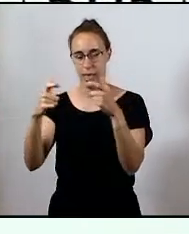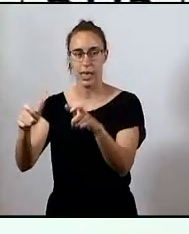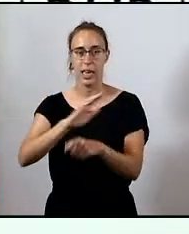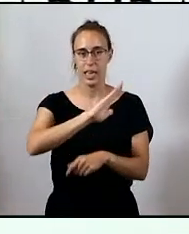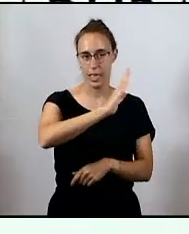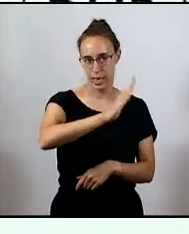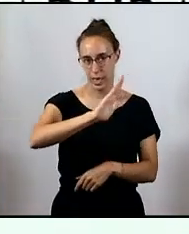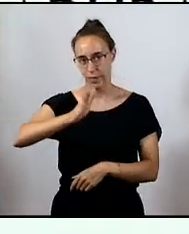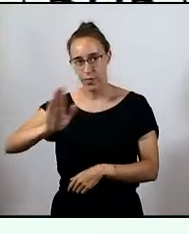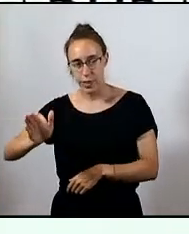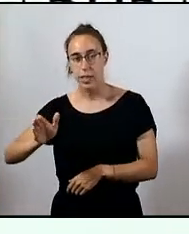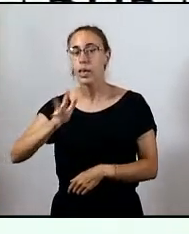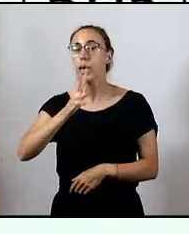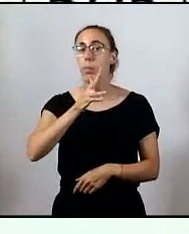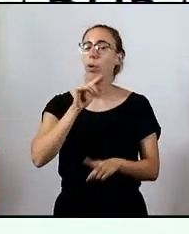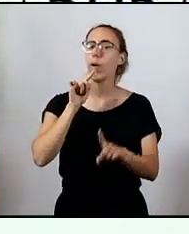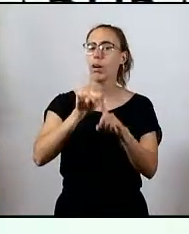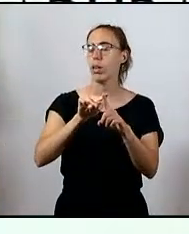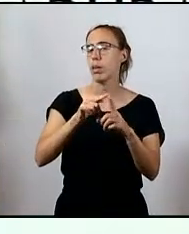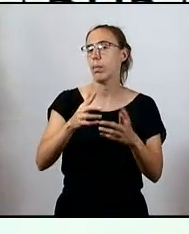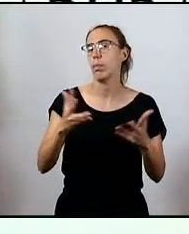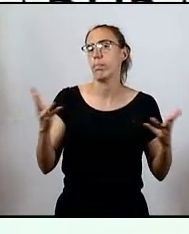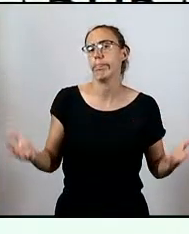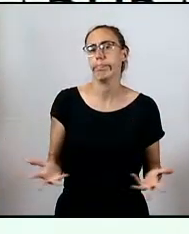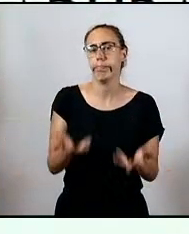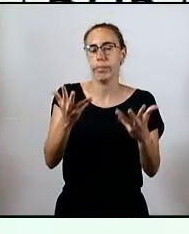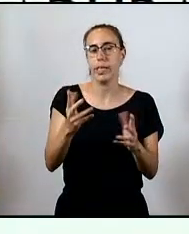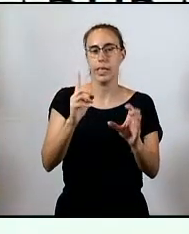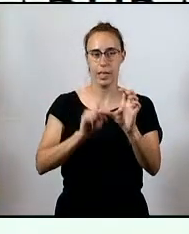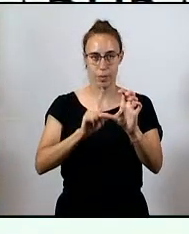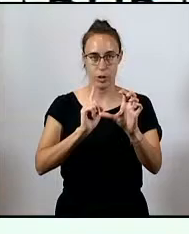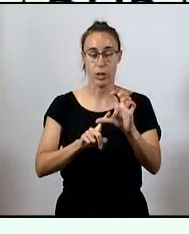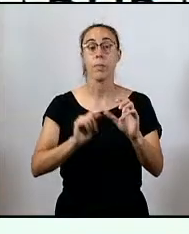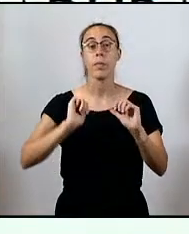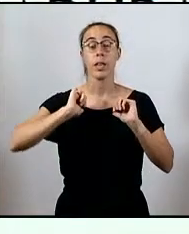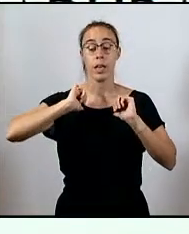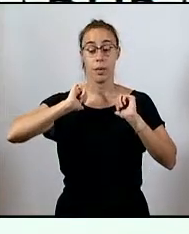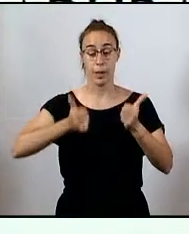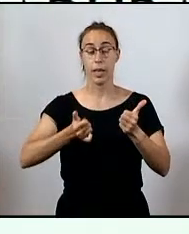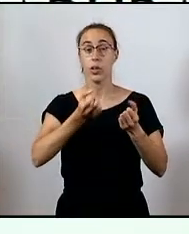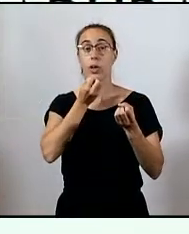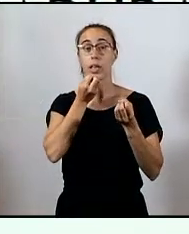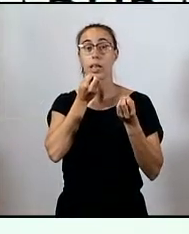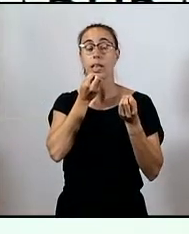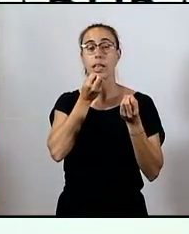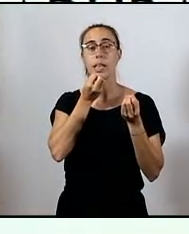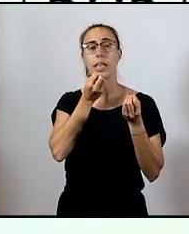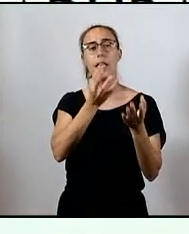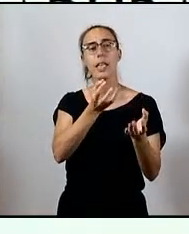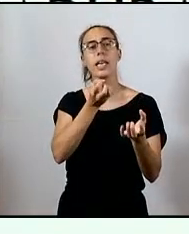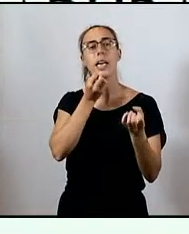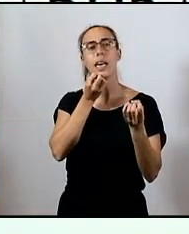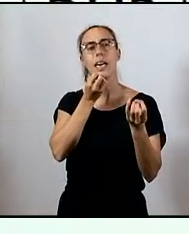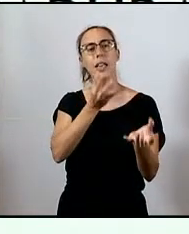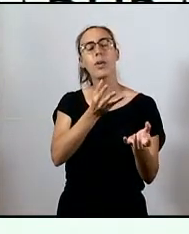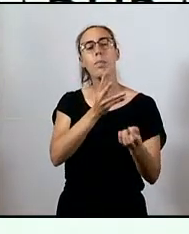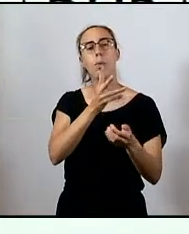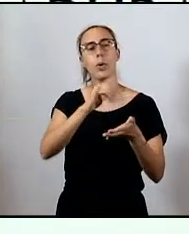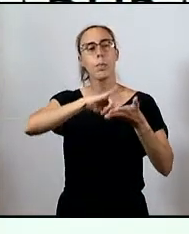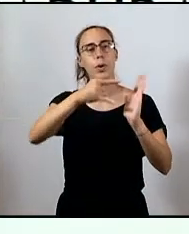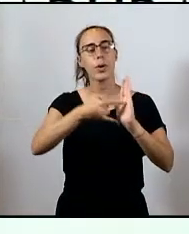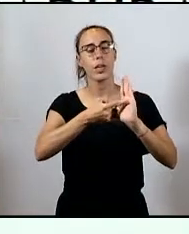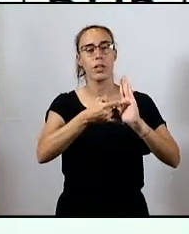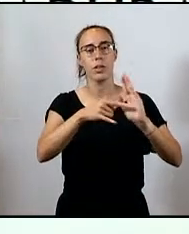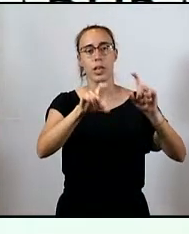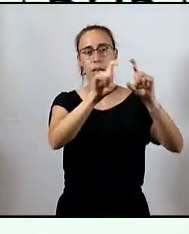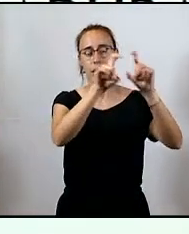para el empleo en Extremadura. Empezando por la declaración de CC Green and Sustainable como proyecto empresarial de